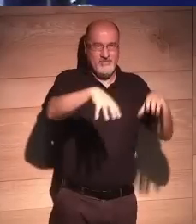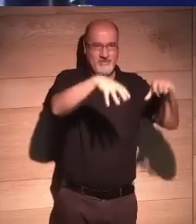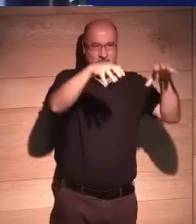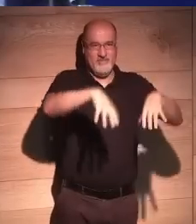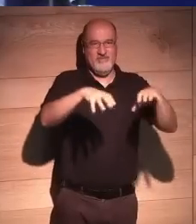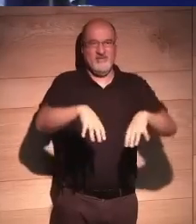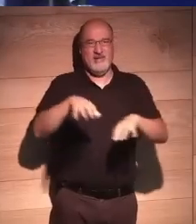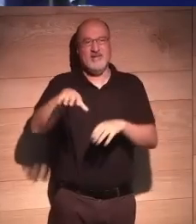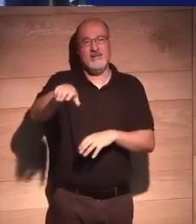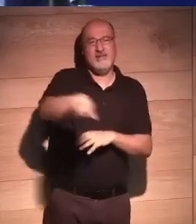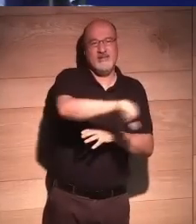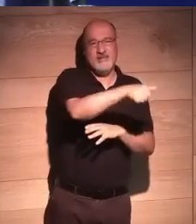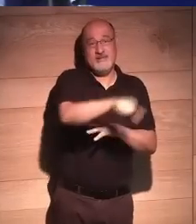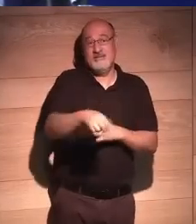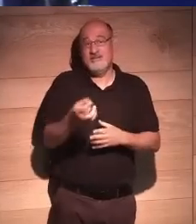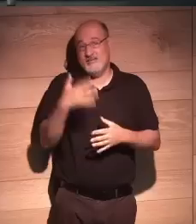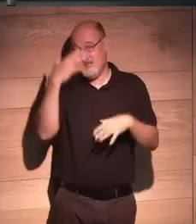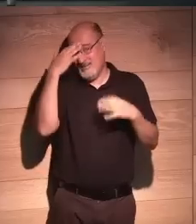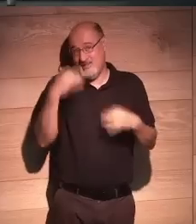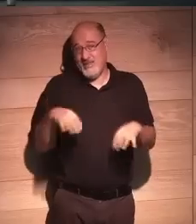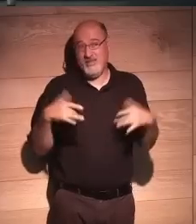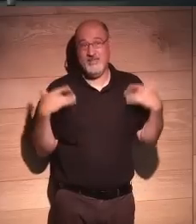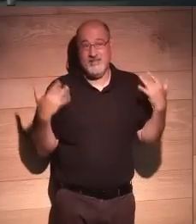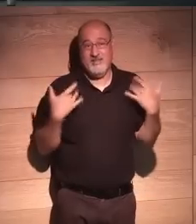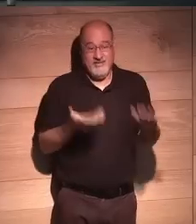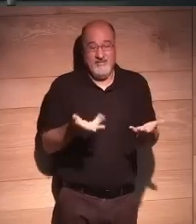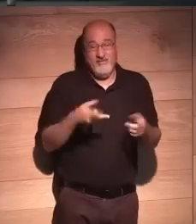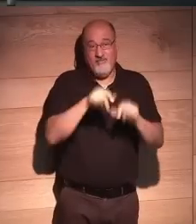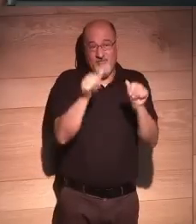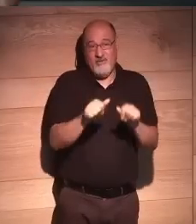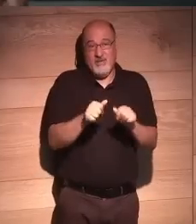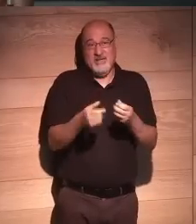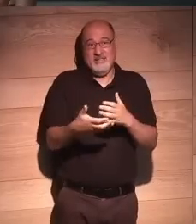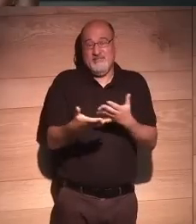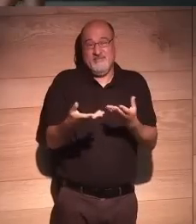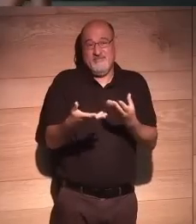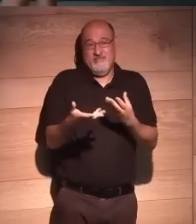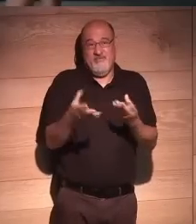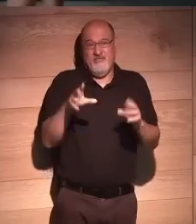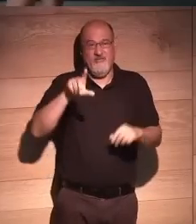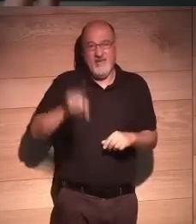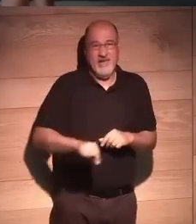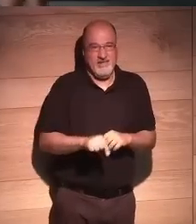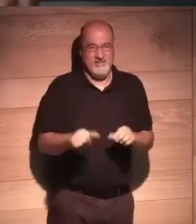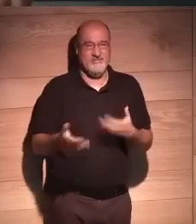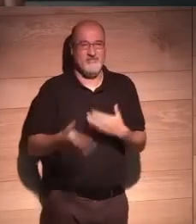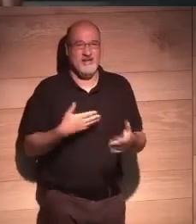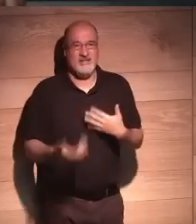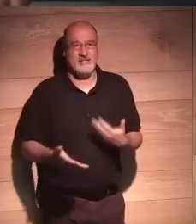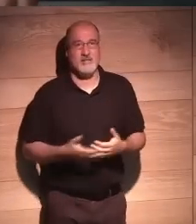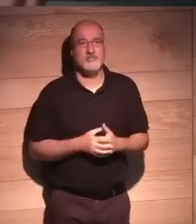y es una cosa que tiene la inocencia de los medios con los que se trabajaba. De la artesanía, La artesanía. Claro. Yo